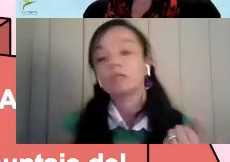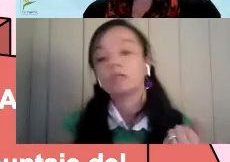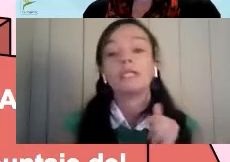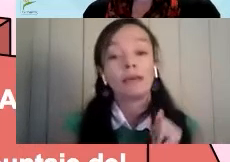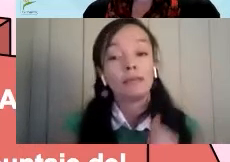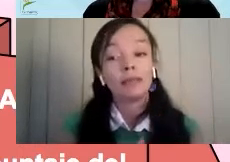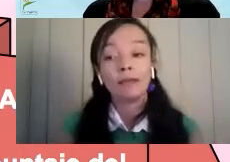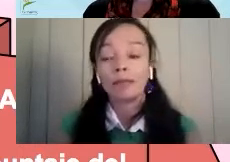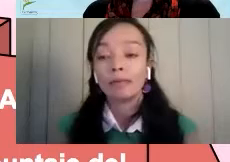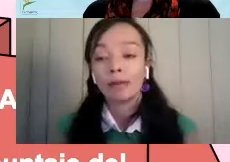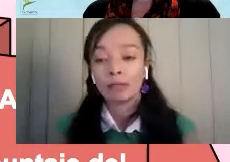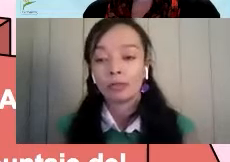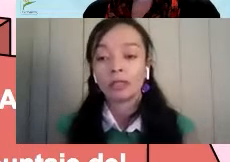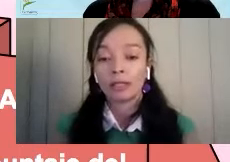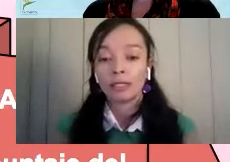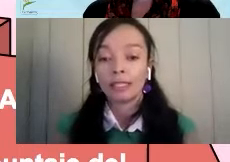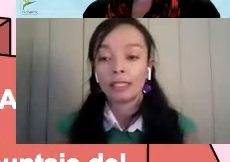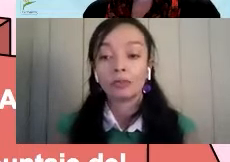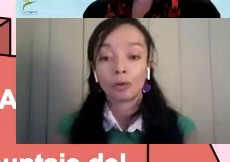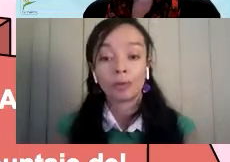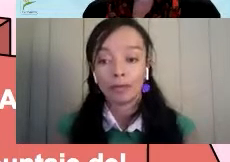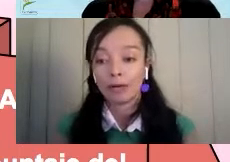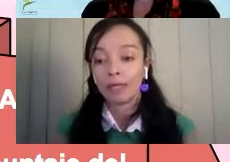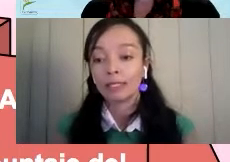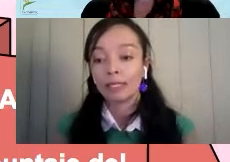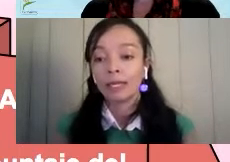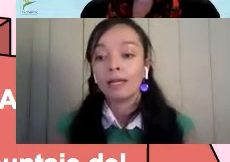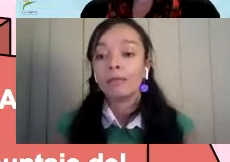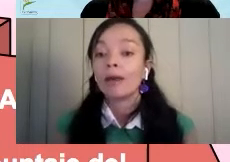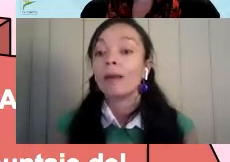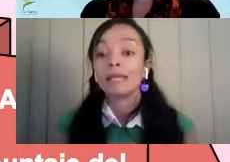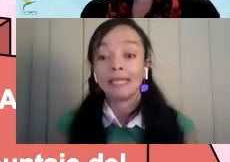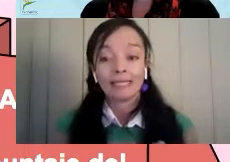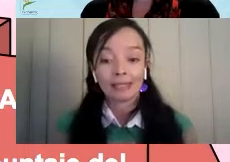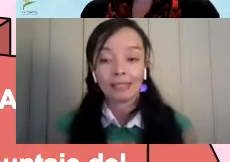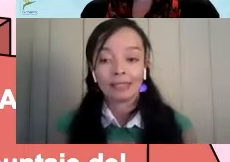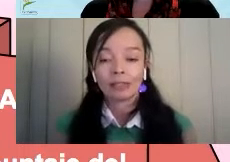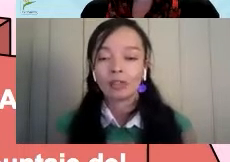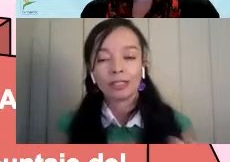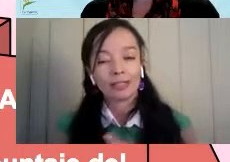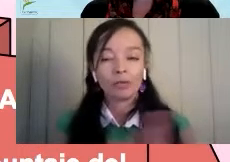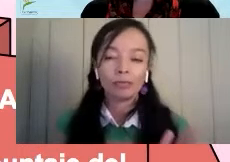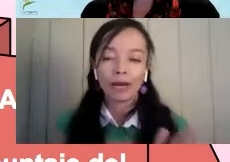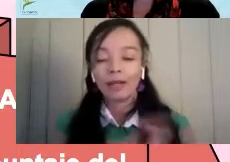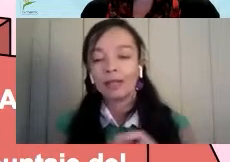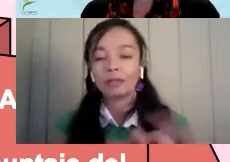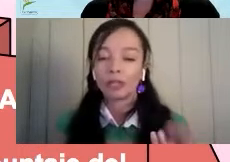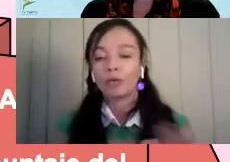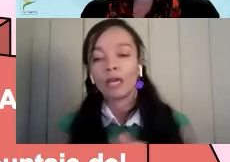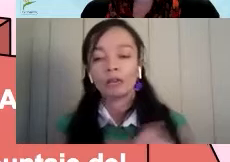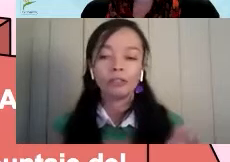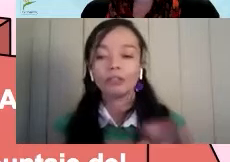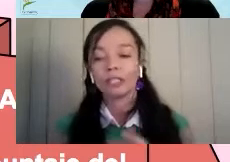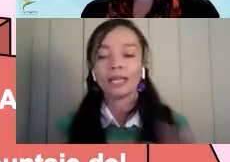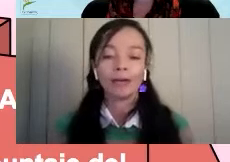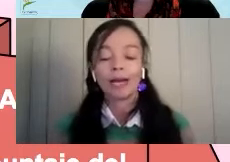señas. Especialmente para estos que tienen niños por primera vez, aprender esas señas. Los que ya son padres o ya han